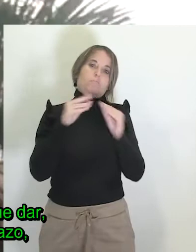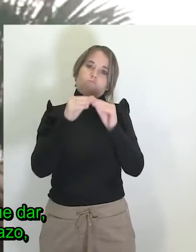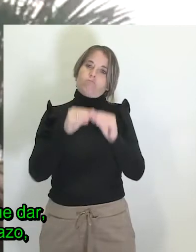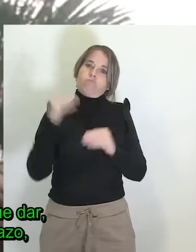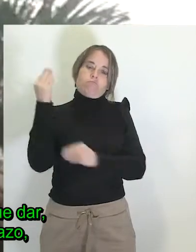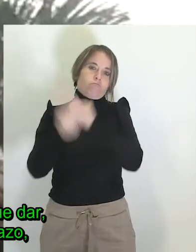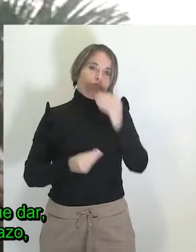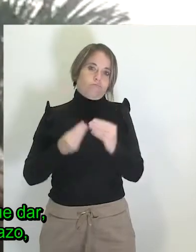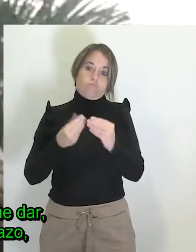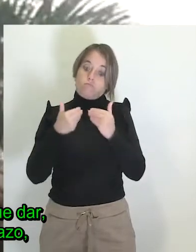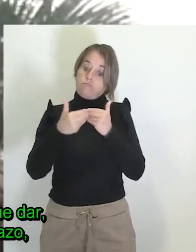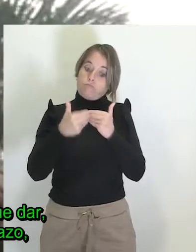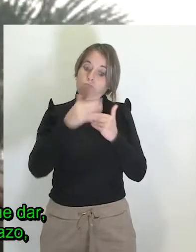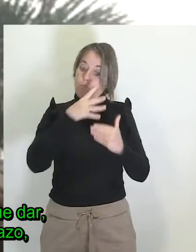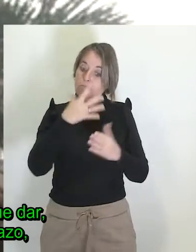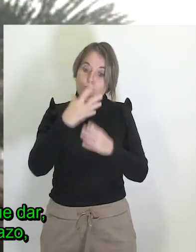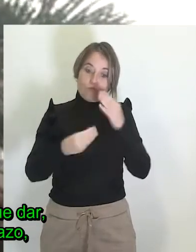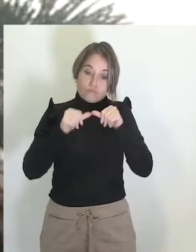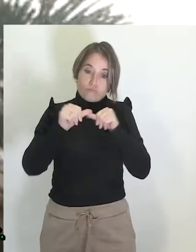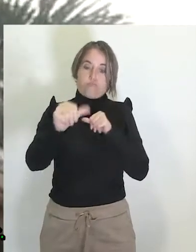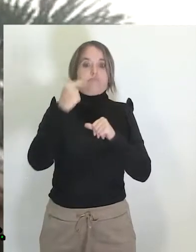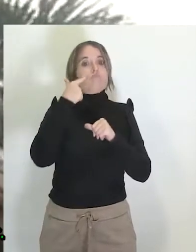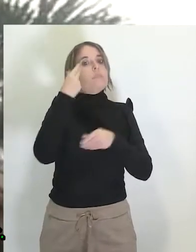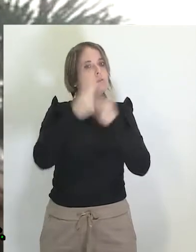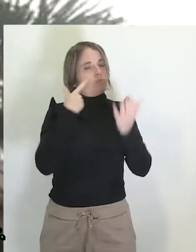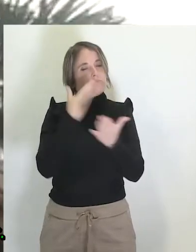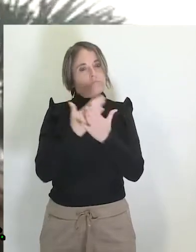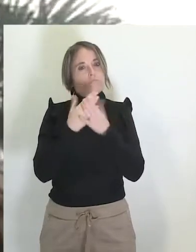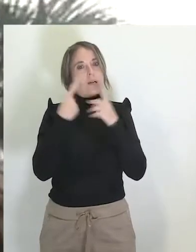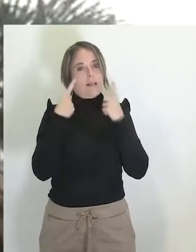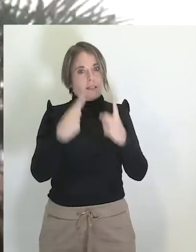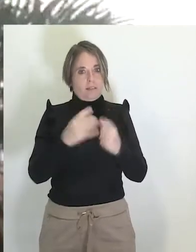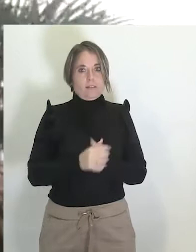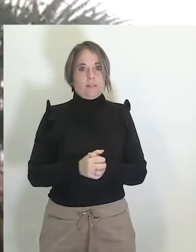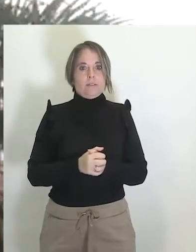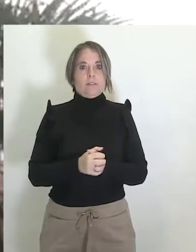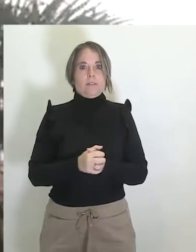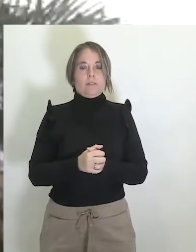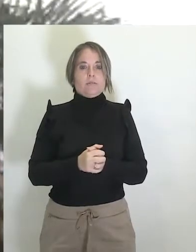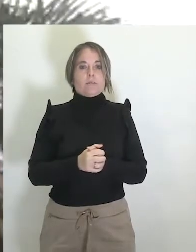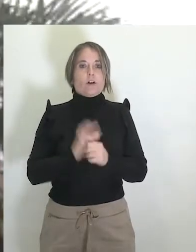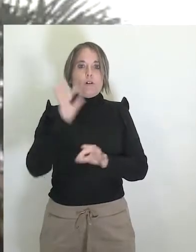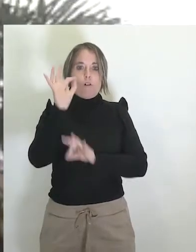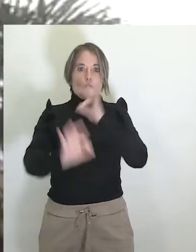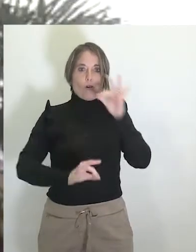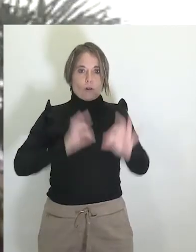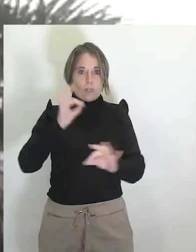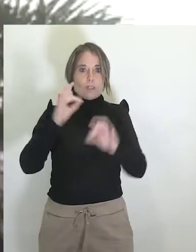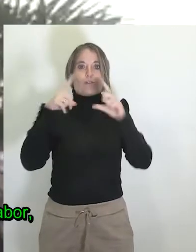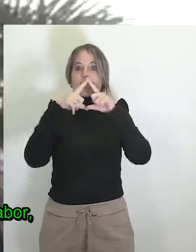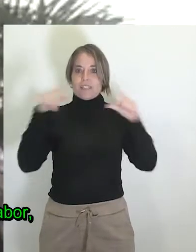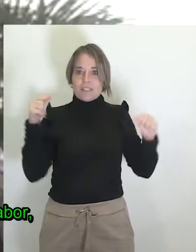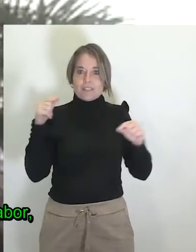dar en el mediano o en el largo plazo, pero que se tienen que dar. Y las organizaciones que están en